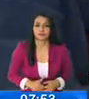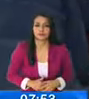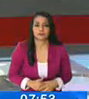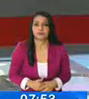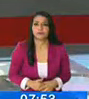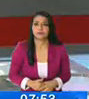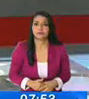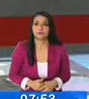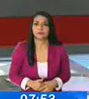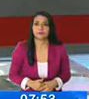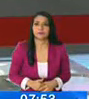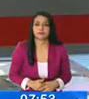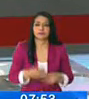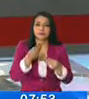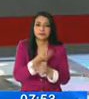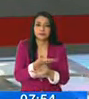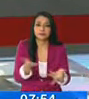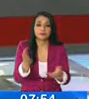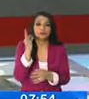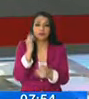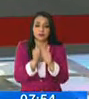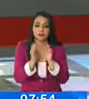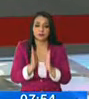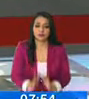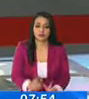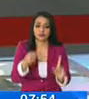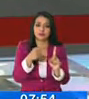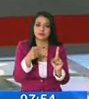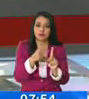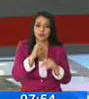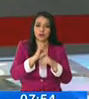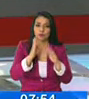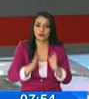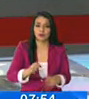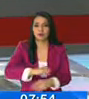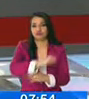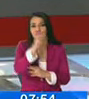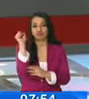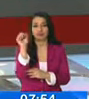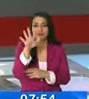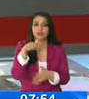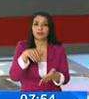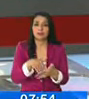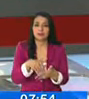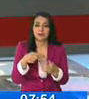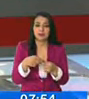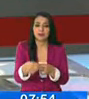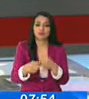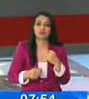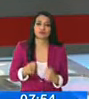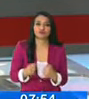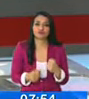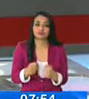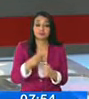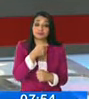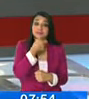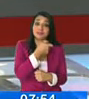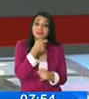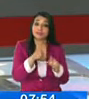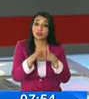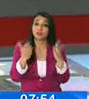Bravo. Vamos a contarle que la deportista ecuatoriana Glenda Morejón, campeona mundial de los 5.000 metros marcha, conversó con el diario El Comercio sobre